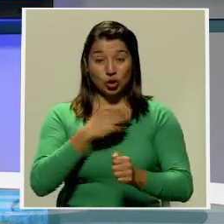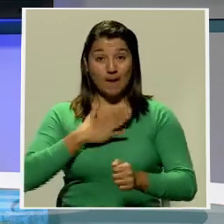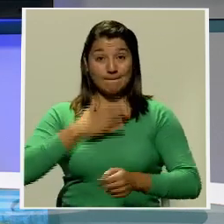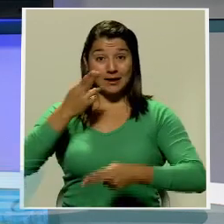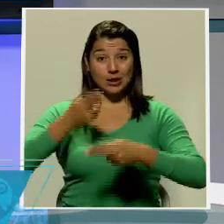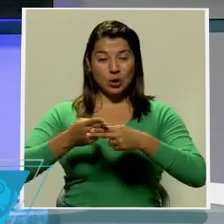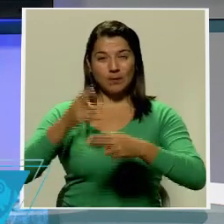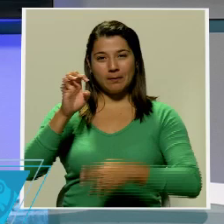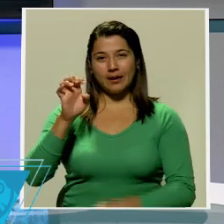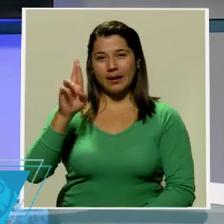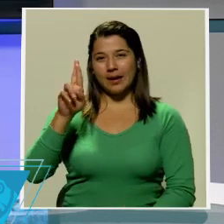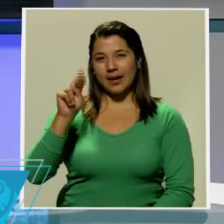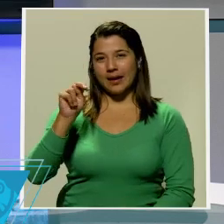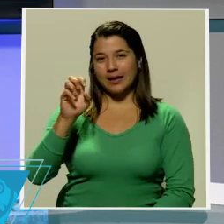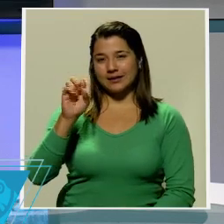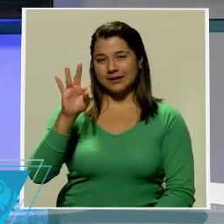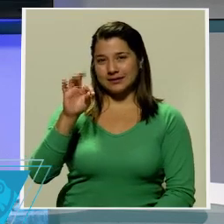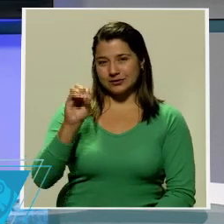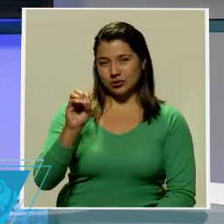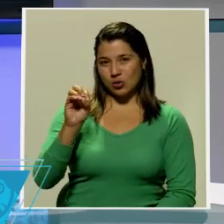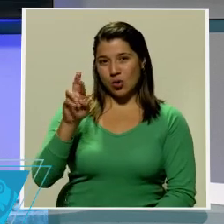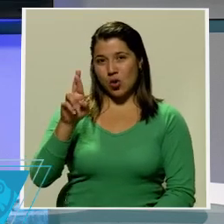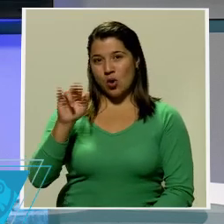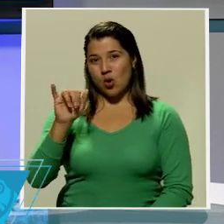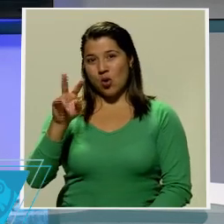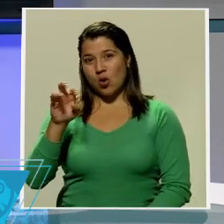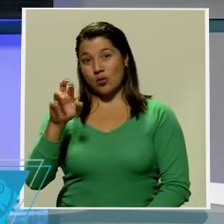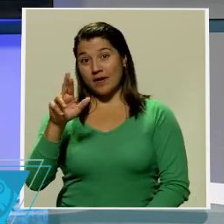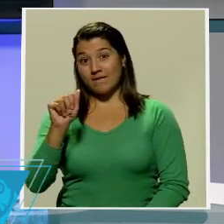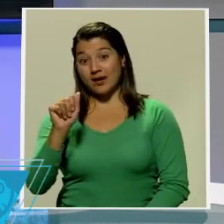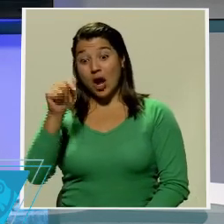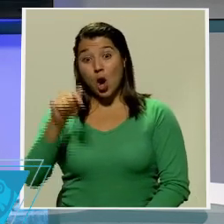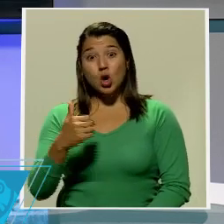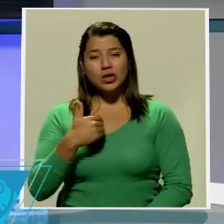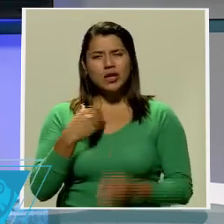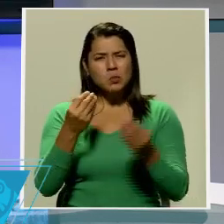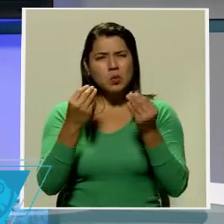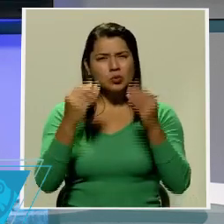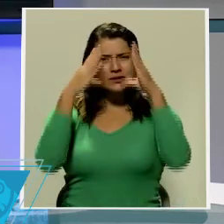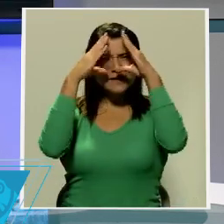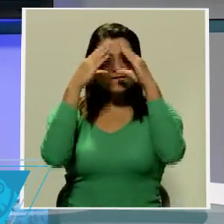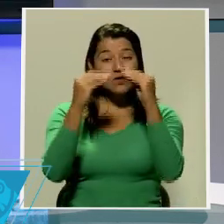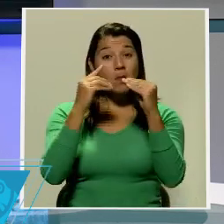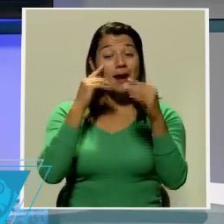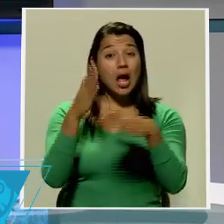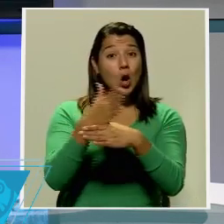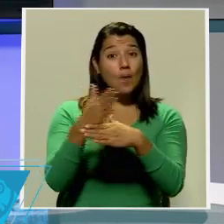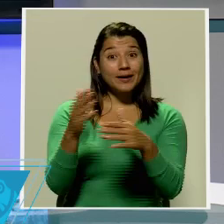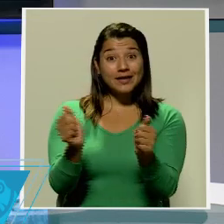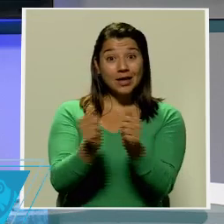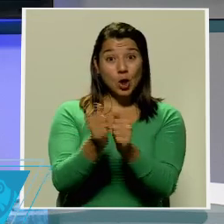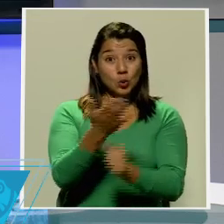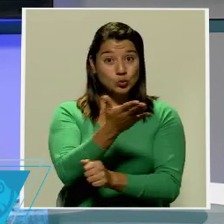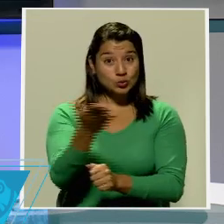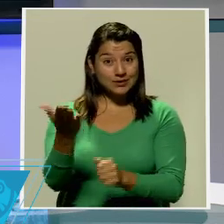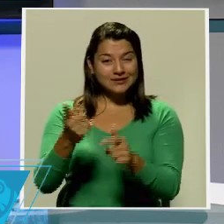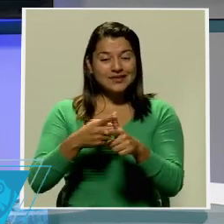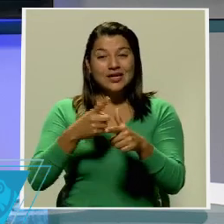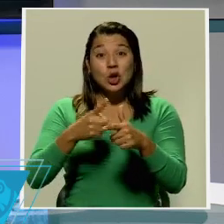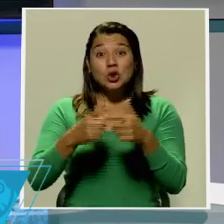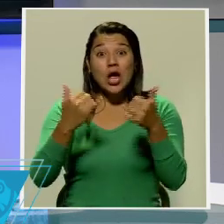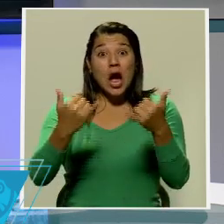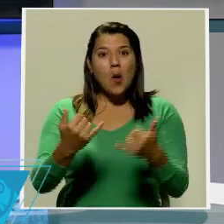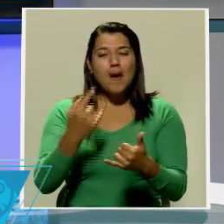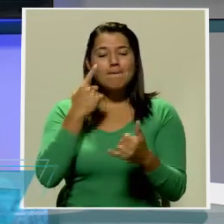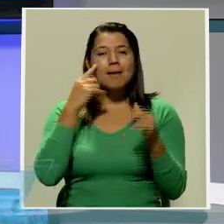Ernesto Rivera. Hoy tenemos muchas noticias para compartir con ustedes, así que vayamos de inmediato